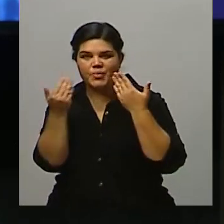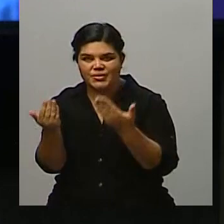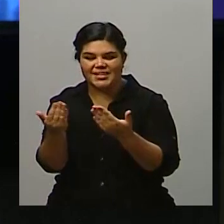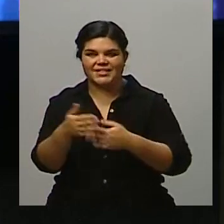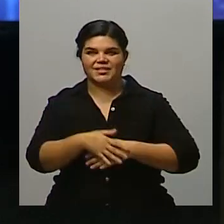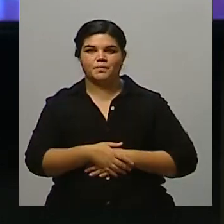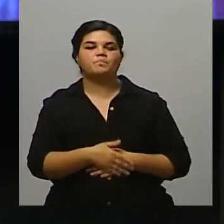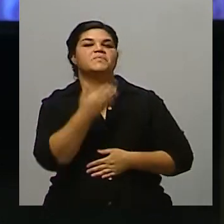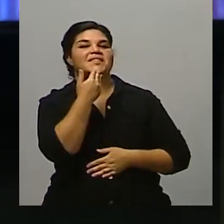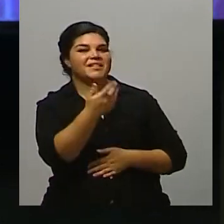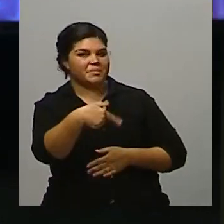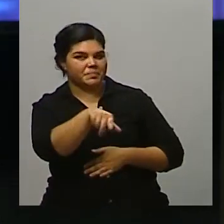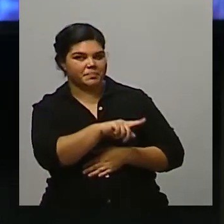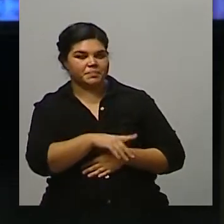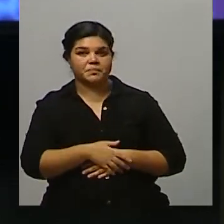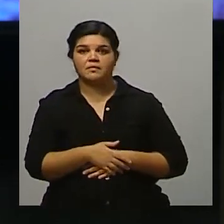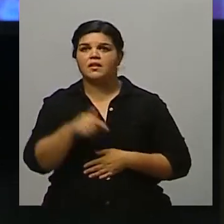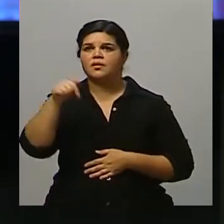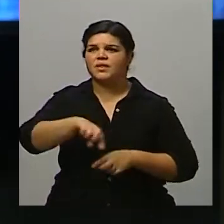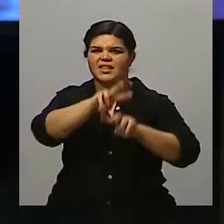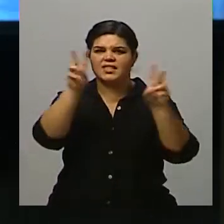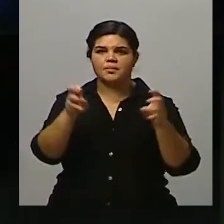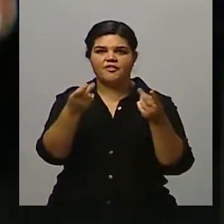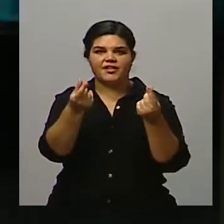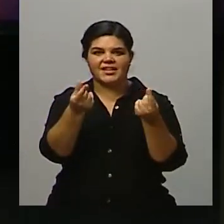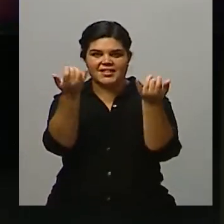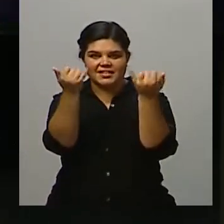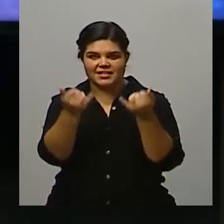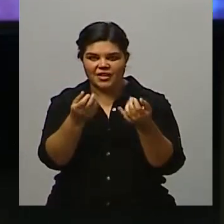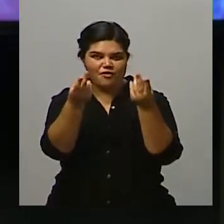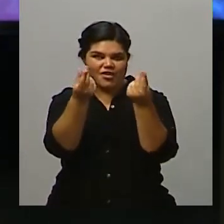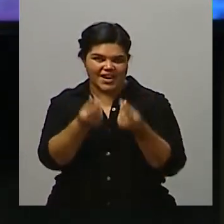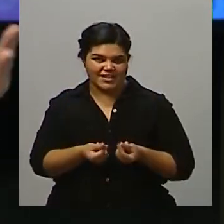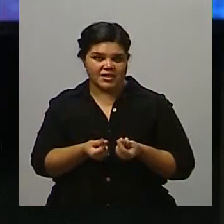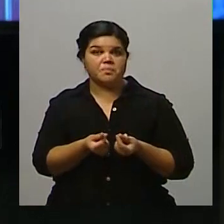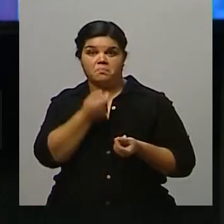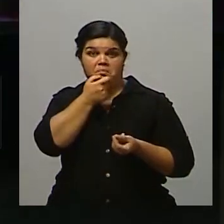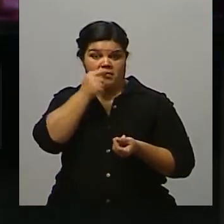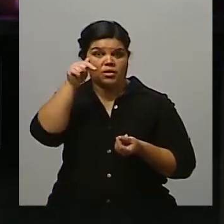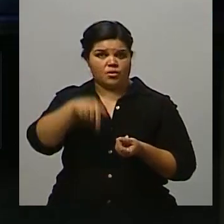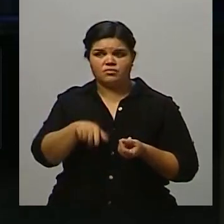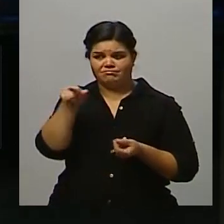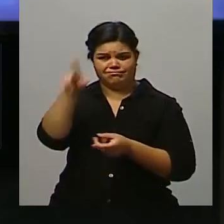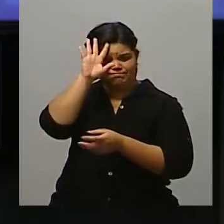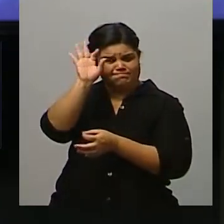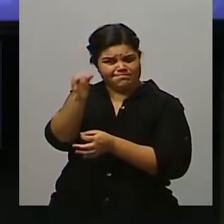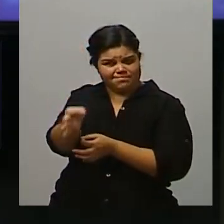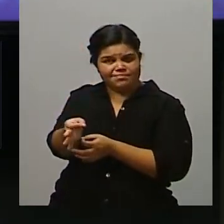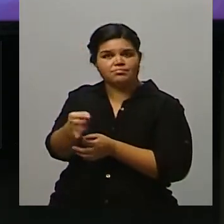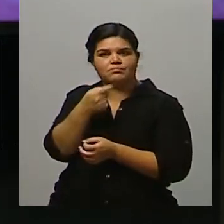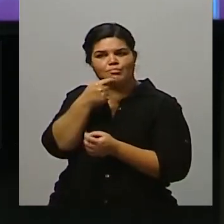tema de las finanzas de Mendoza, digo, es un tema muy amplio. Usted es el experto en esto y queríamos